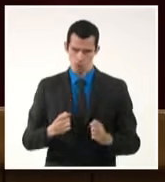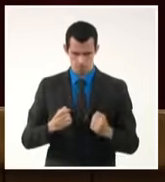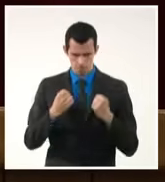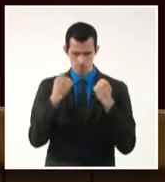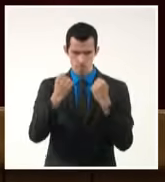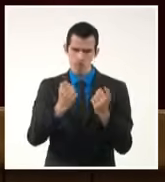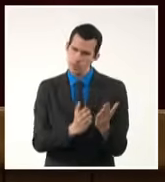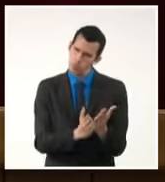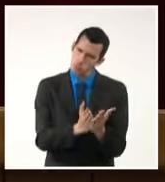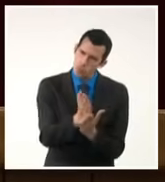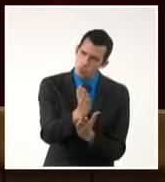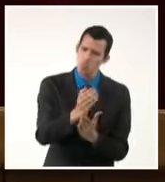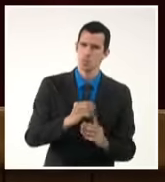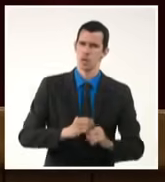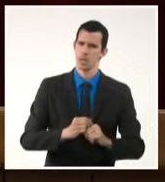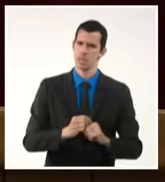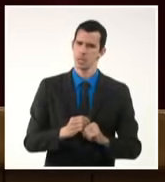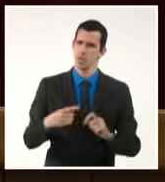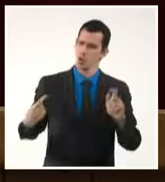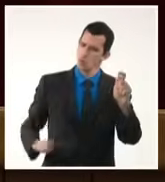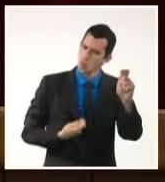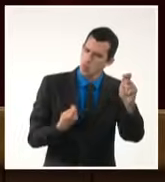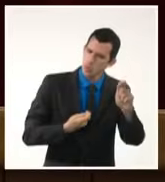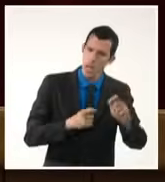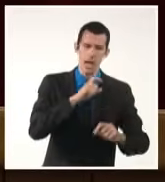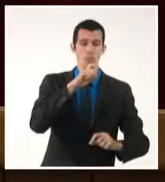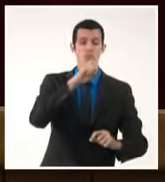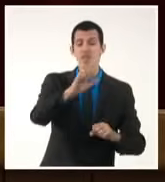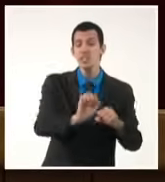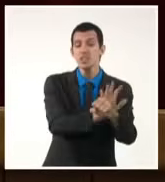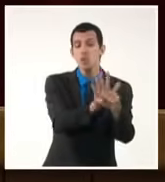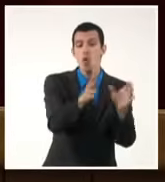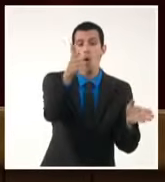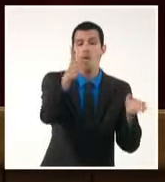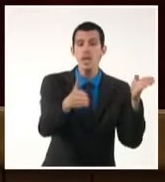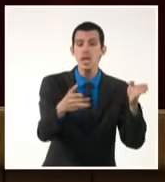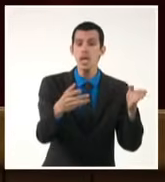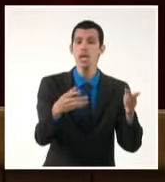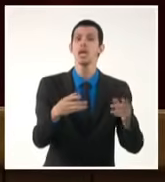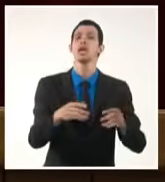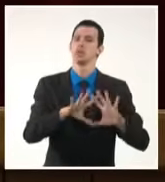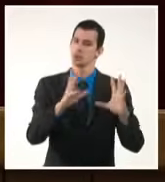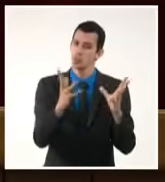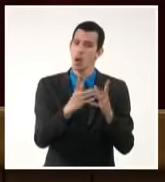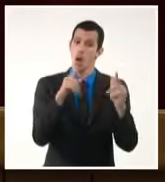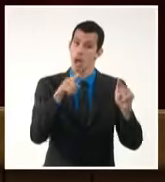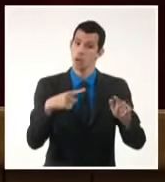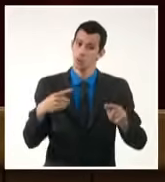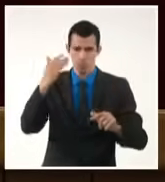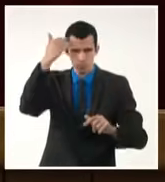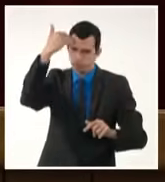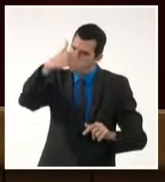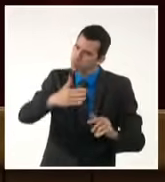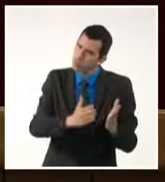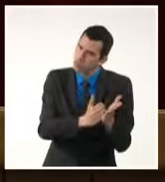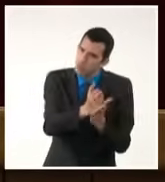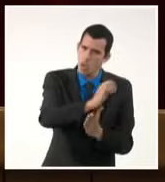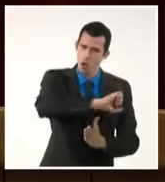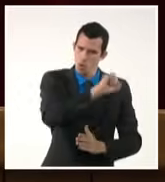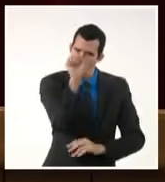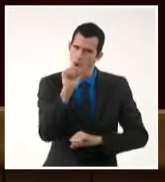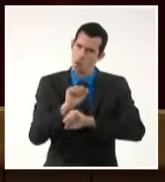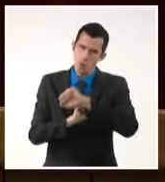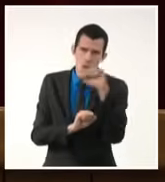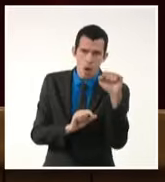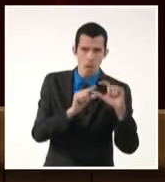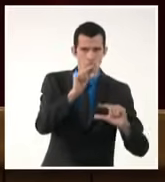e integralidad, con optimismo y confianza, compartiendo esfuerzos y aportes entre todos en